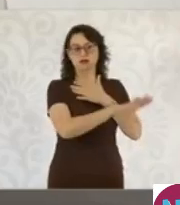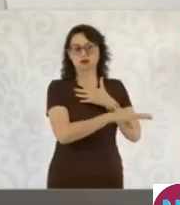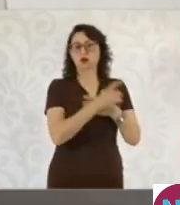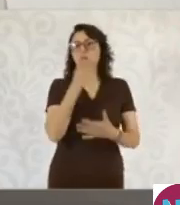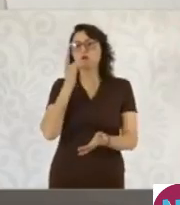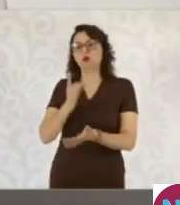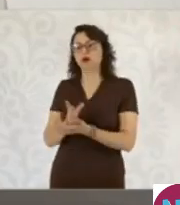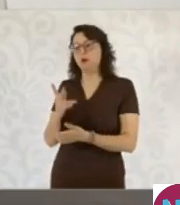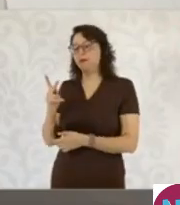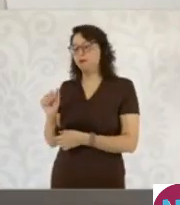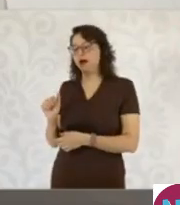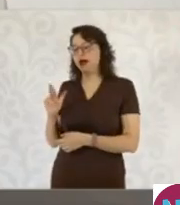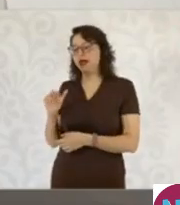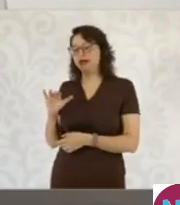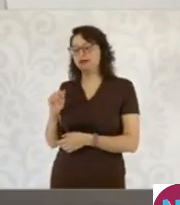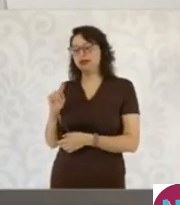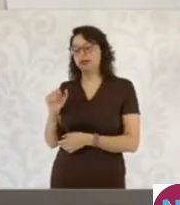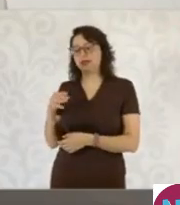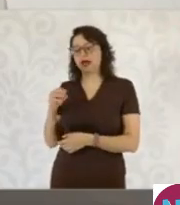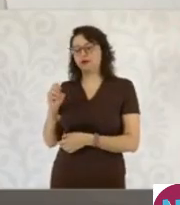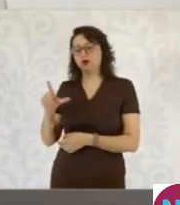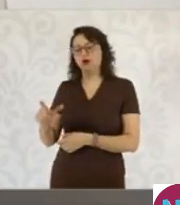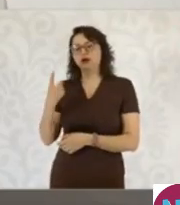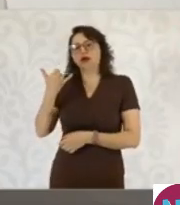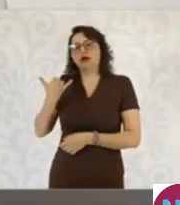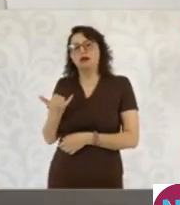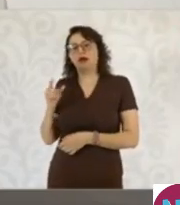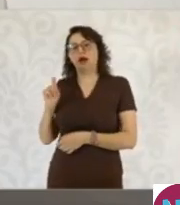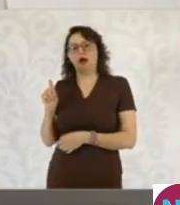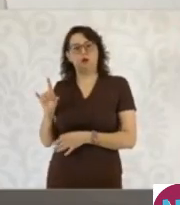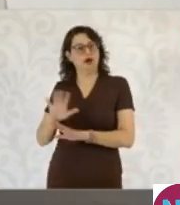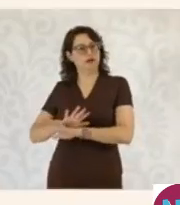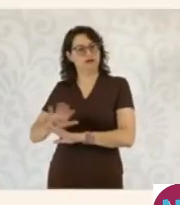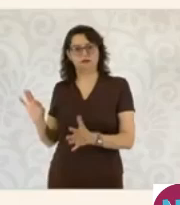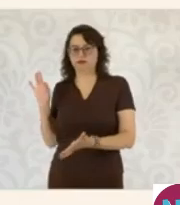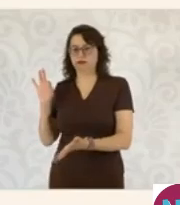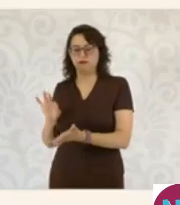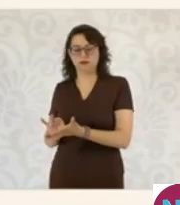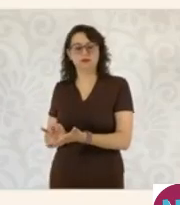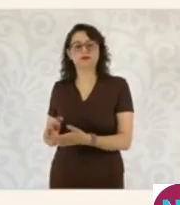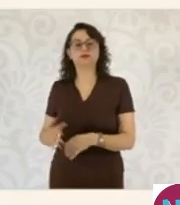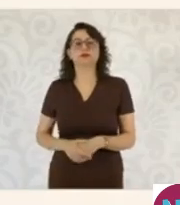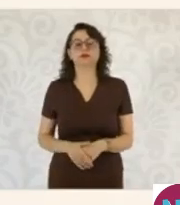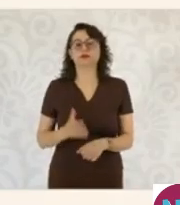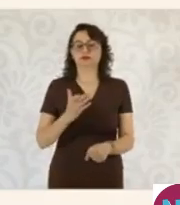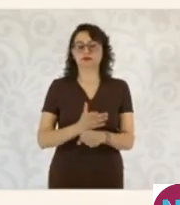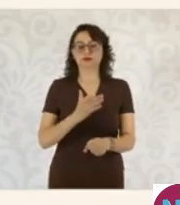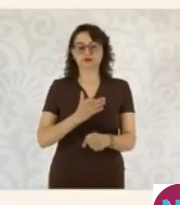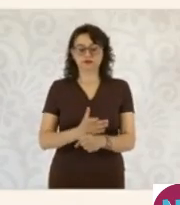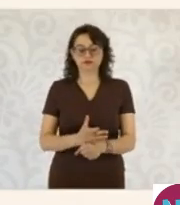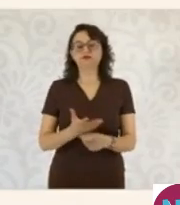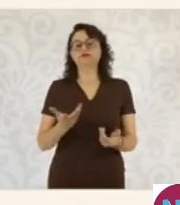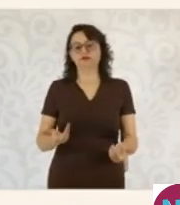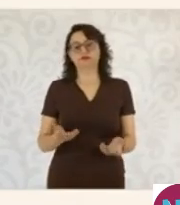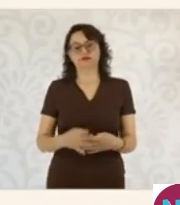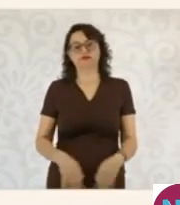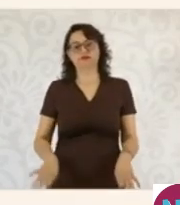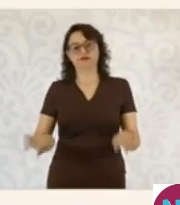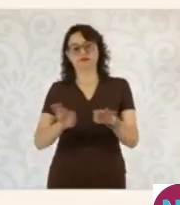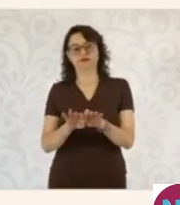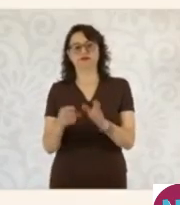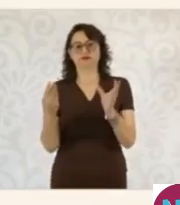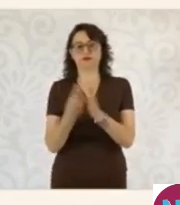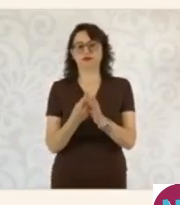haciendo? Estamos haciendo un curso taller para el manejo clínico del dengue, precisamente para que